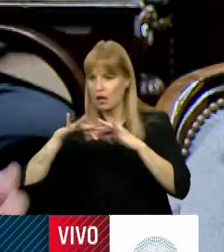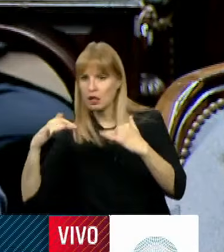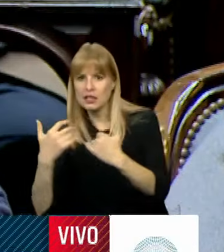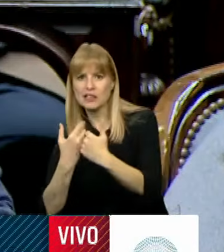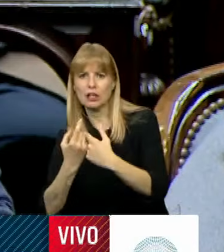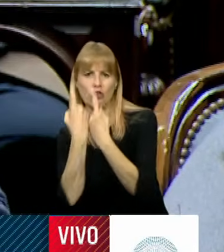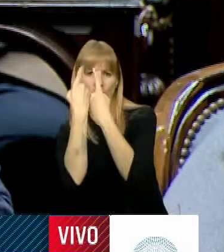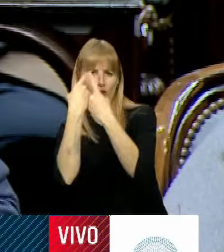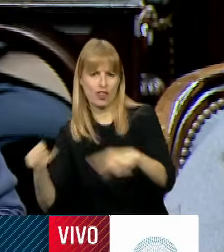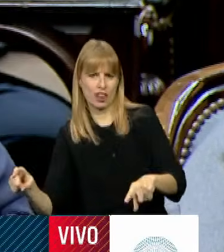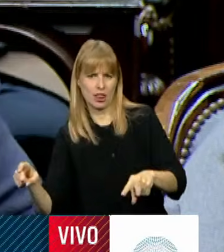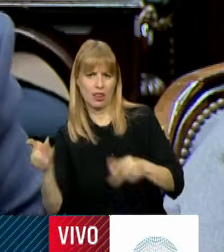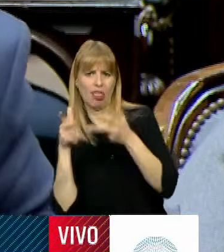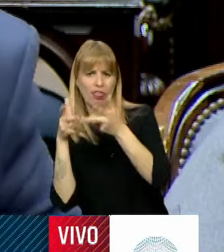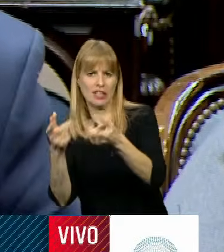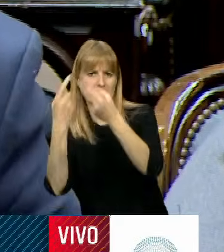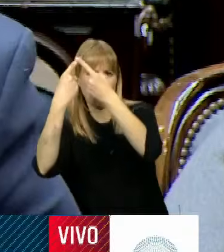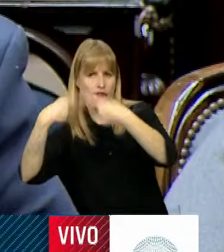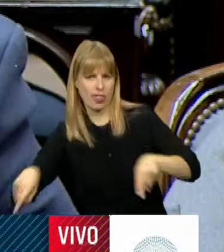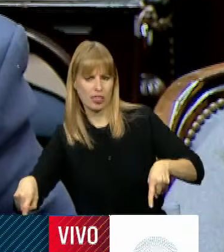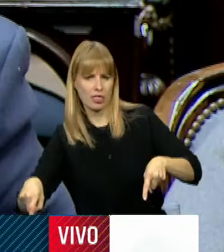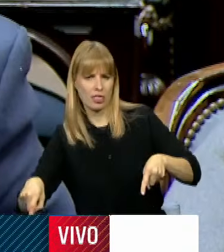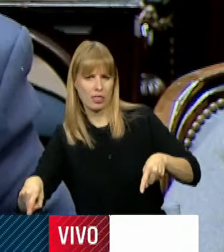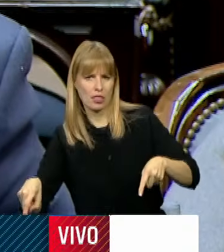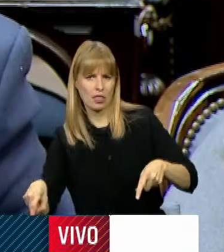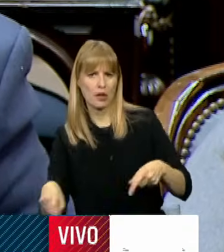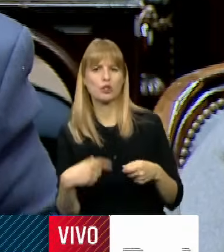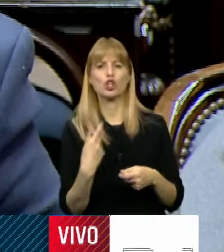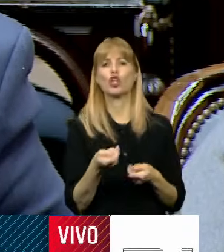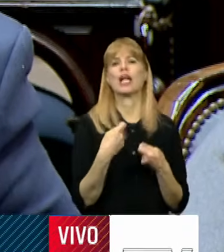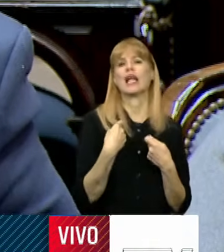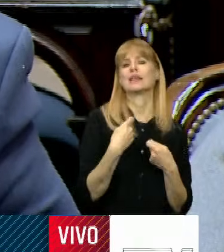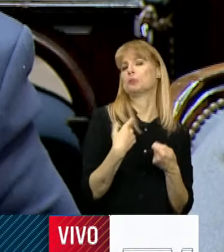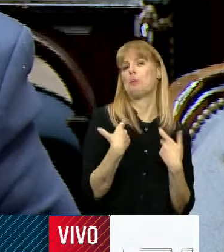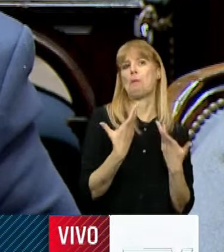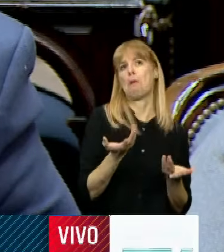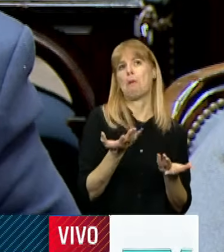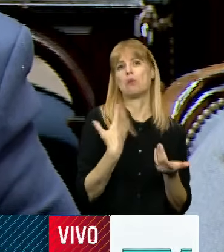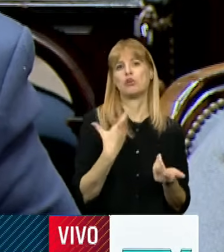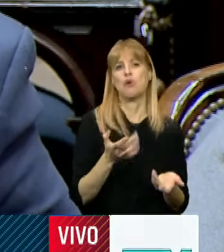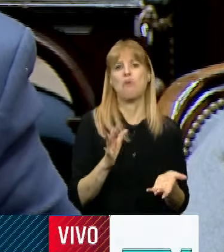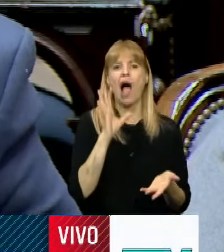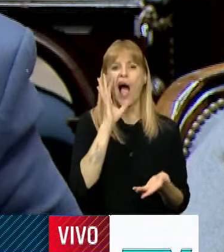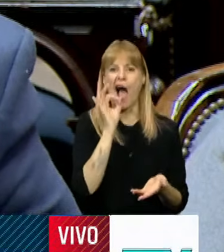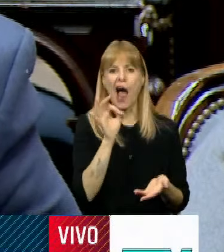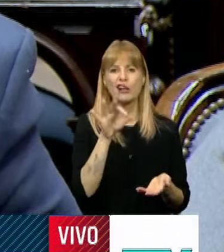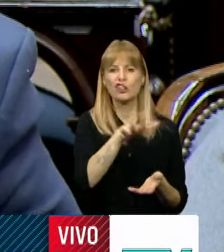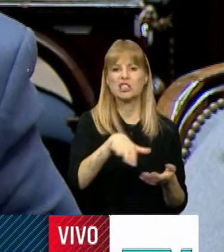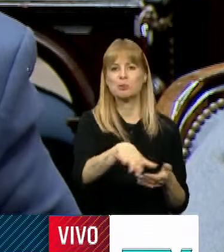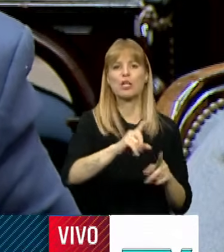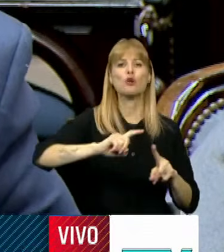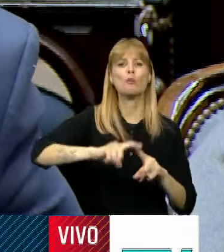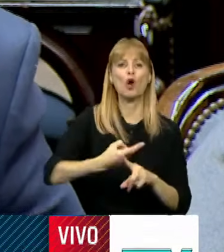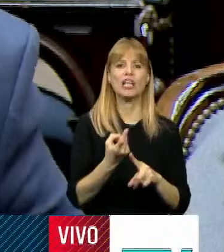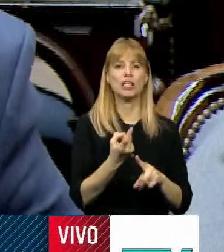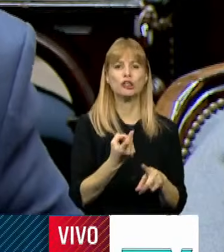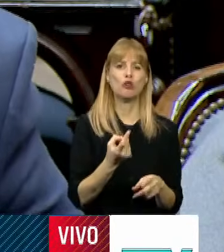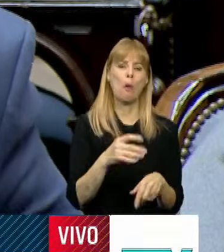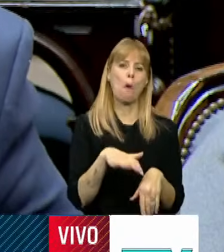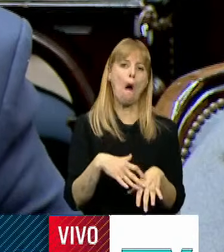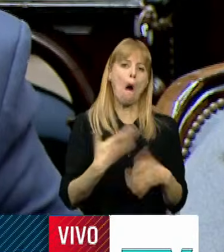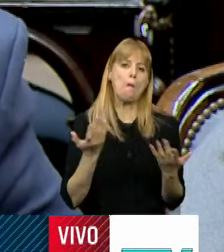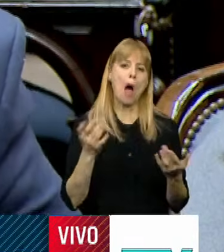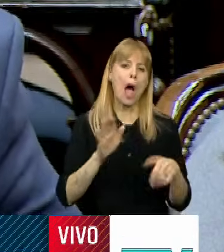lo hacen porque no tienen costo. Miren, yo no sé si tienen costos ante los espacios políticos que los